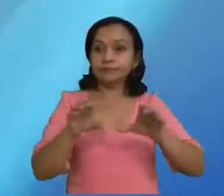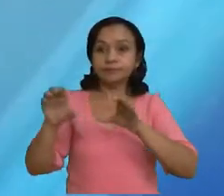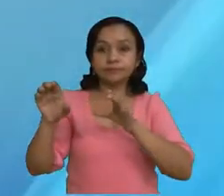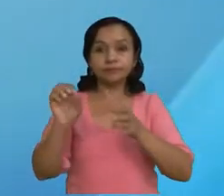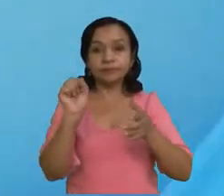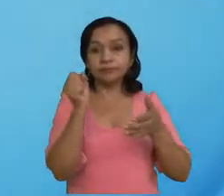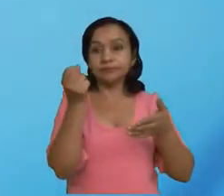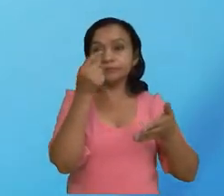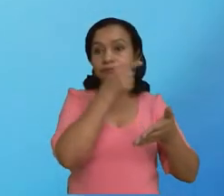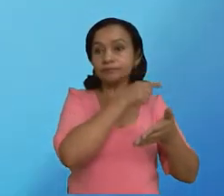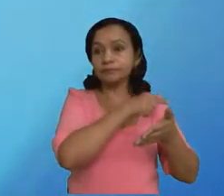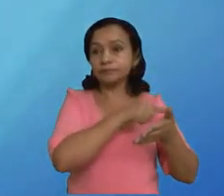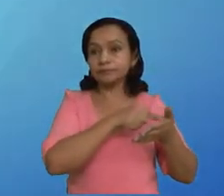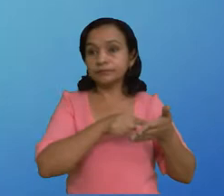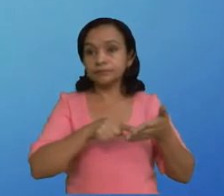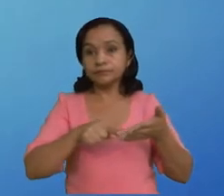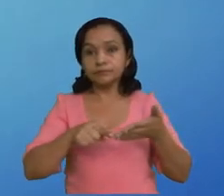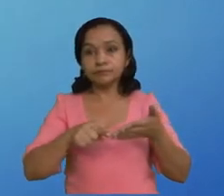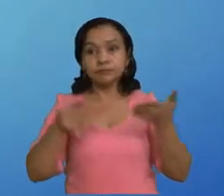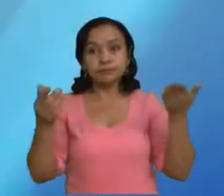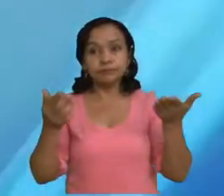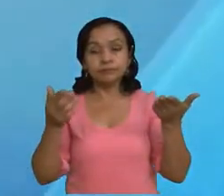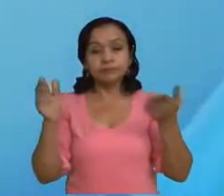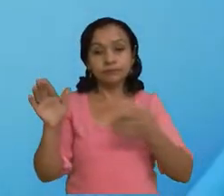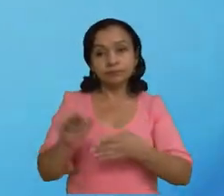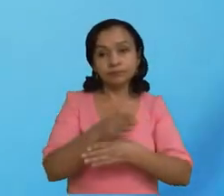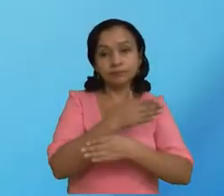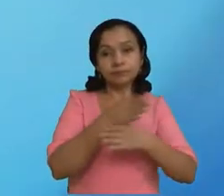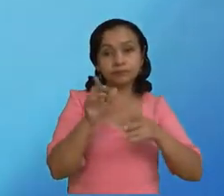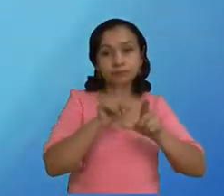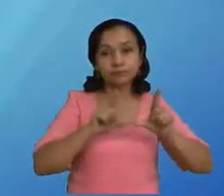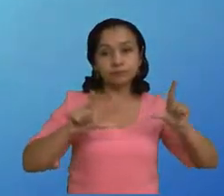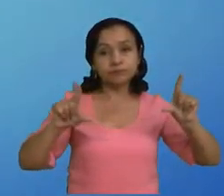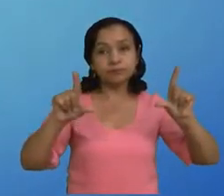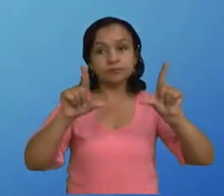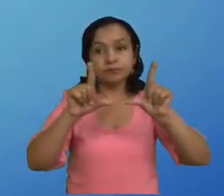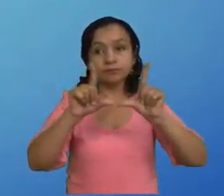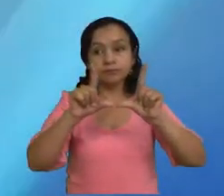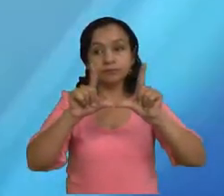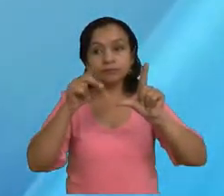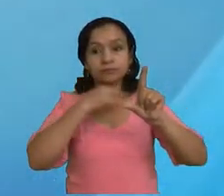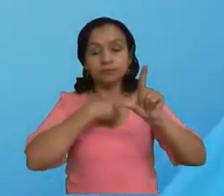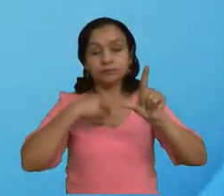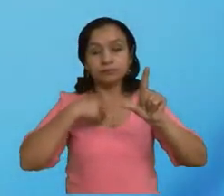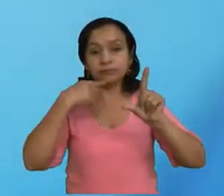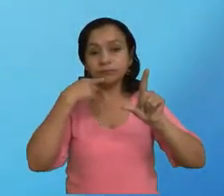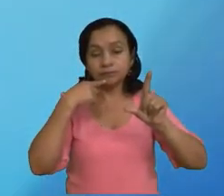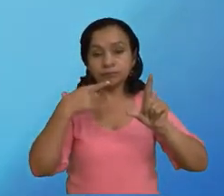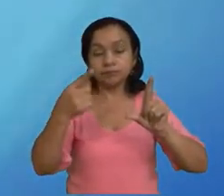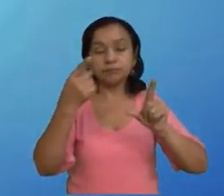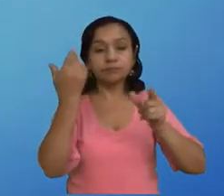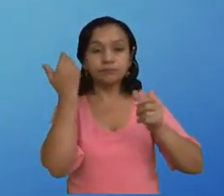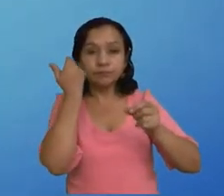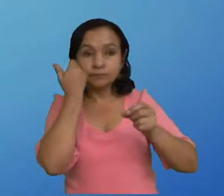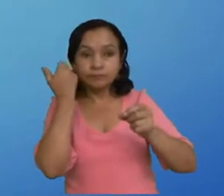semana en distintos lugares, talleres, plantas sanas de cítricos, libres de